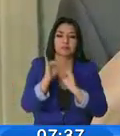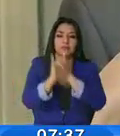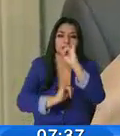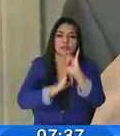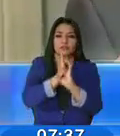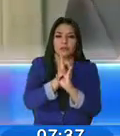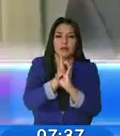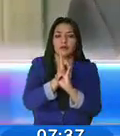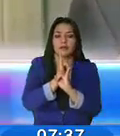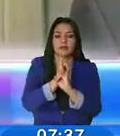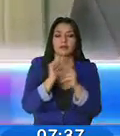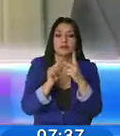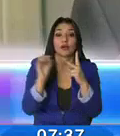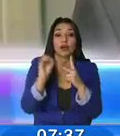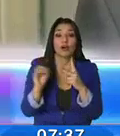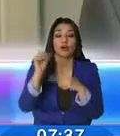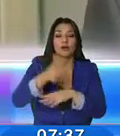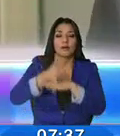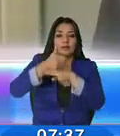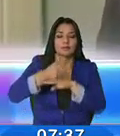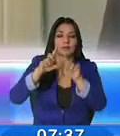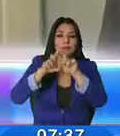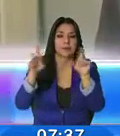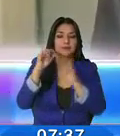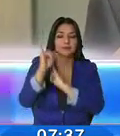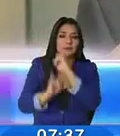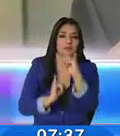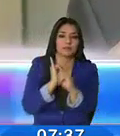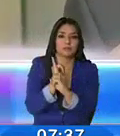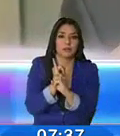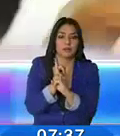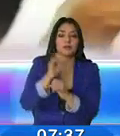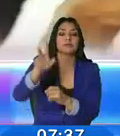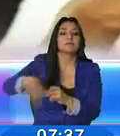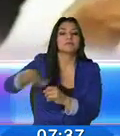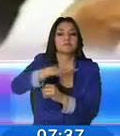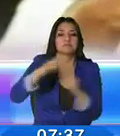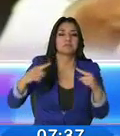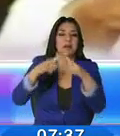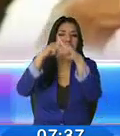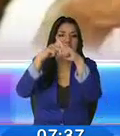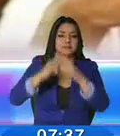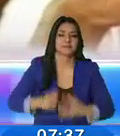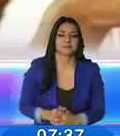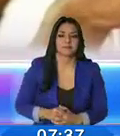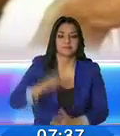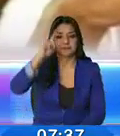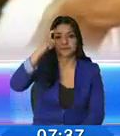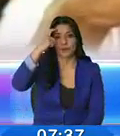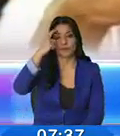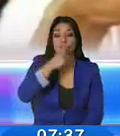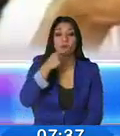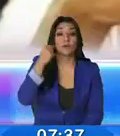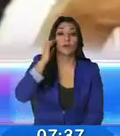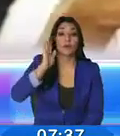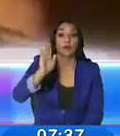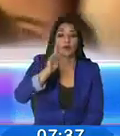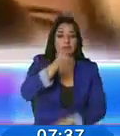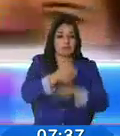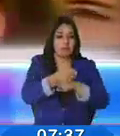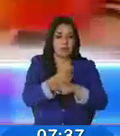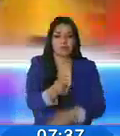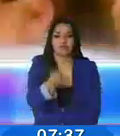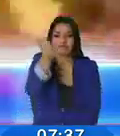Internacional de Arbitrajes o la Cámara de Comercio Internacional con sede en París. Recordemos que en el gobierno de Rafael Correa se había ordenado